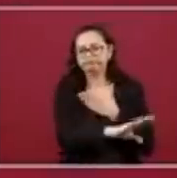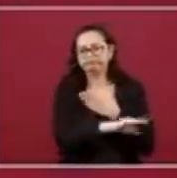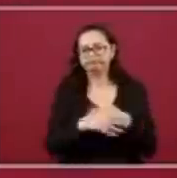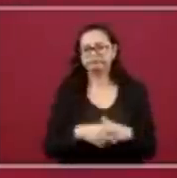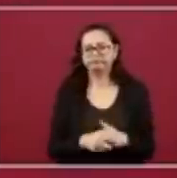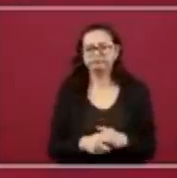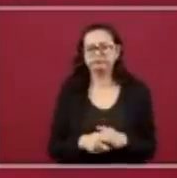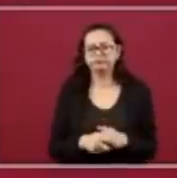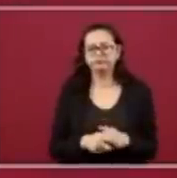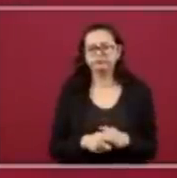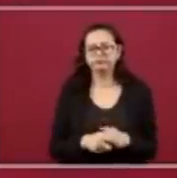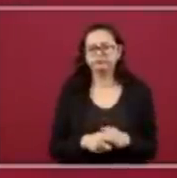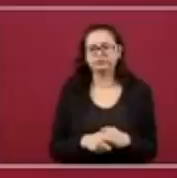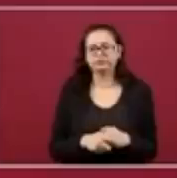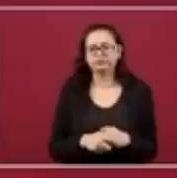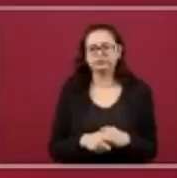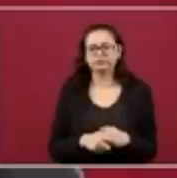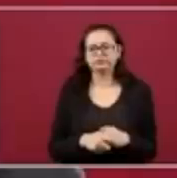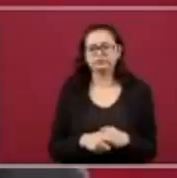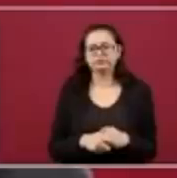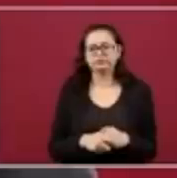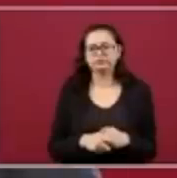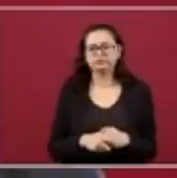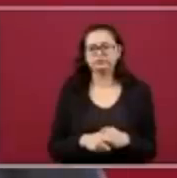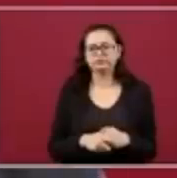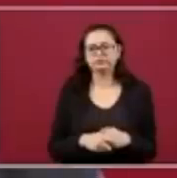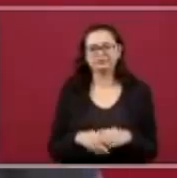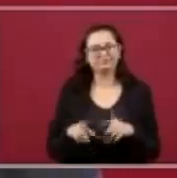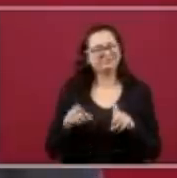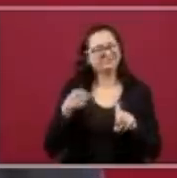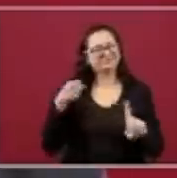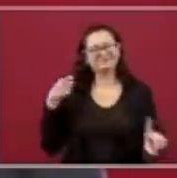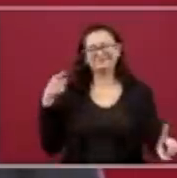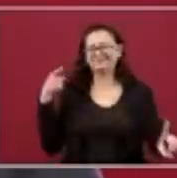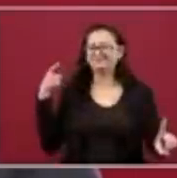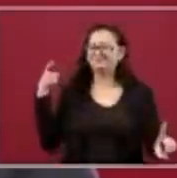que ese es un ingrediente